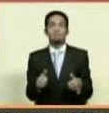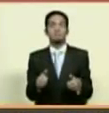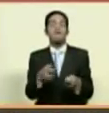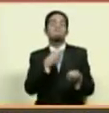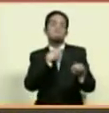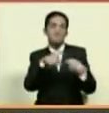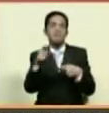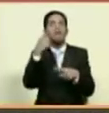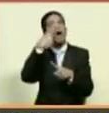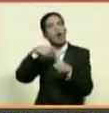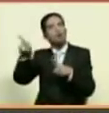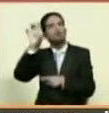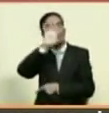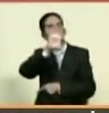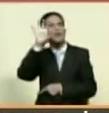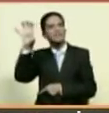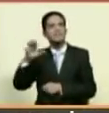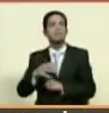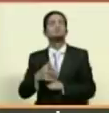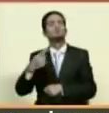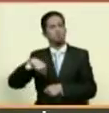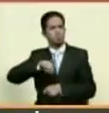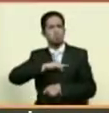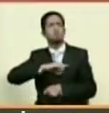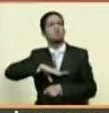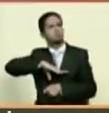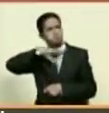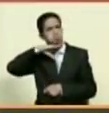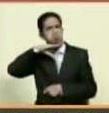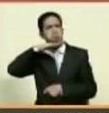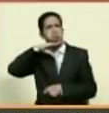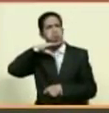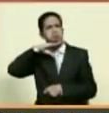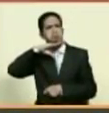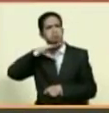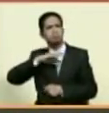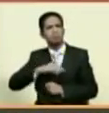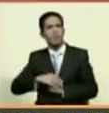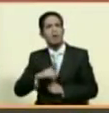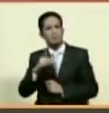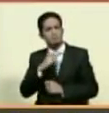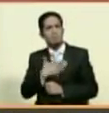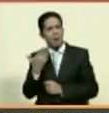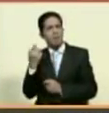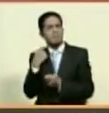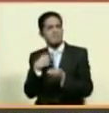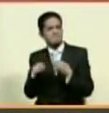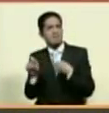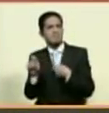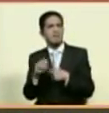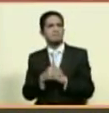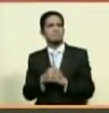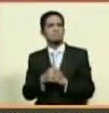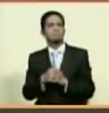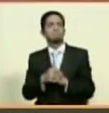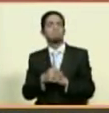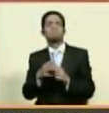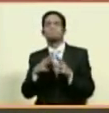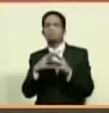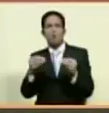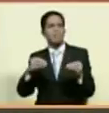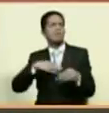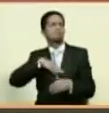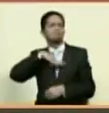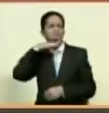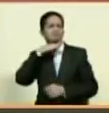exportaciones a otros mercados. Tenemos la capacidad instalada para garantizar el pollo a nuestras